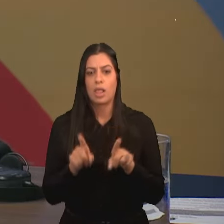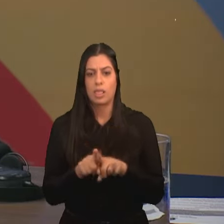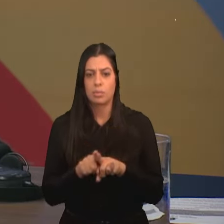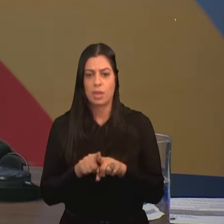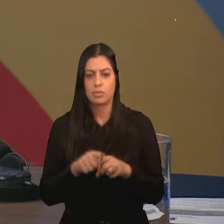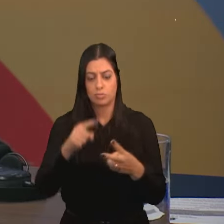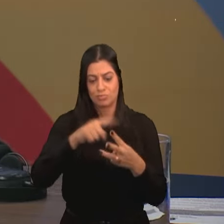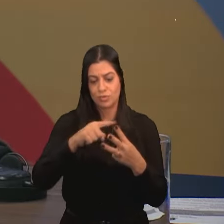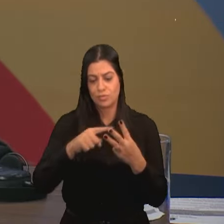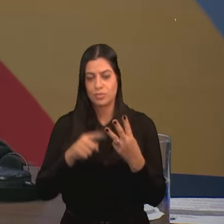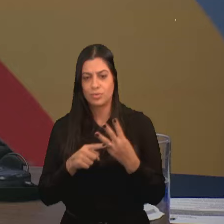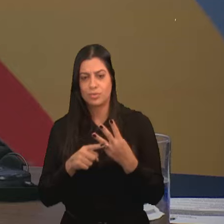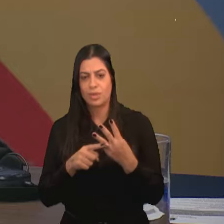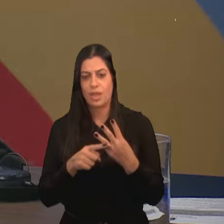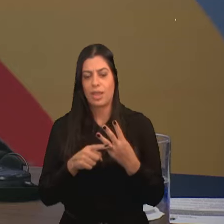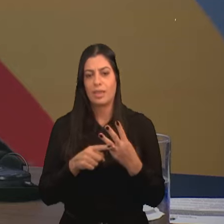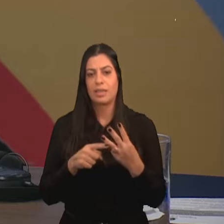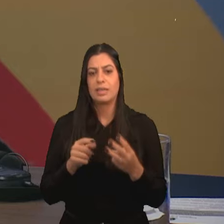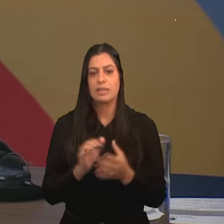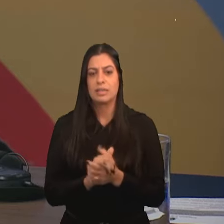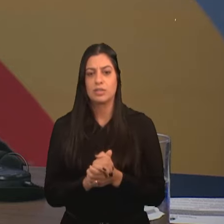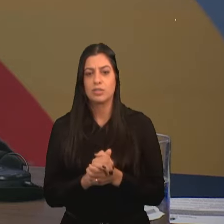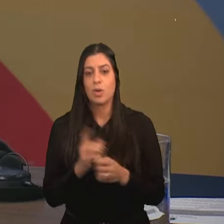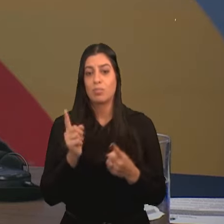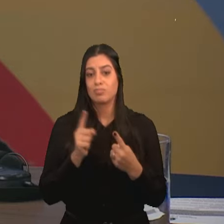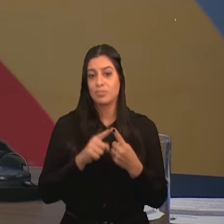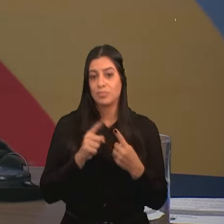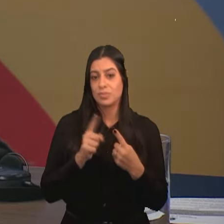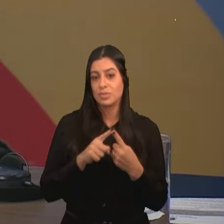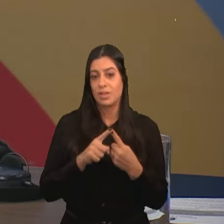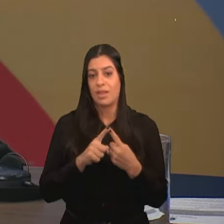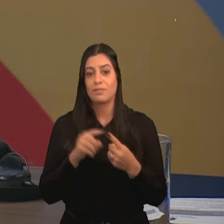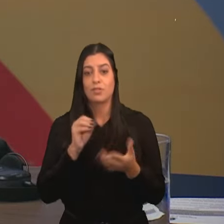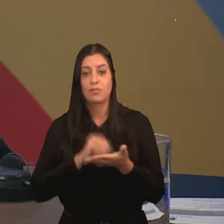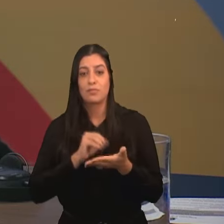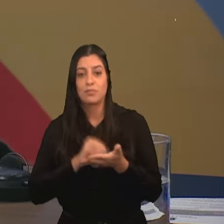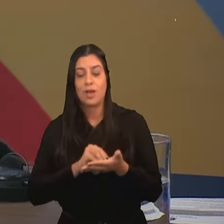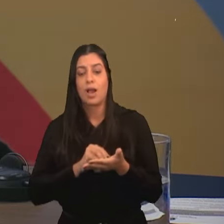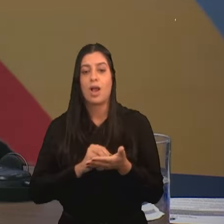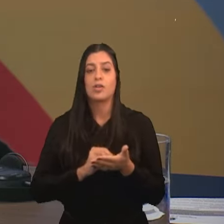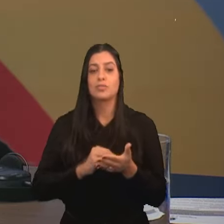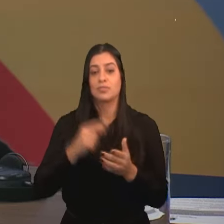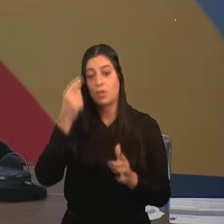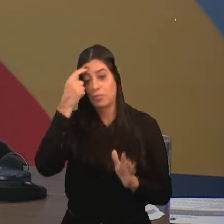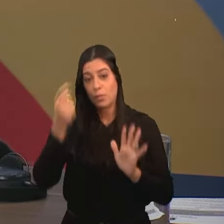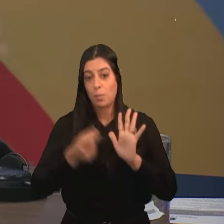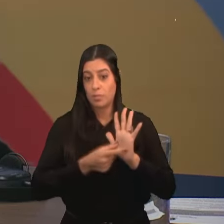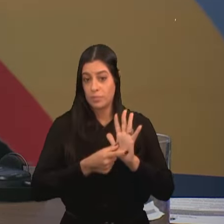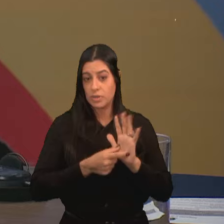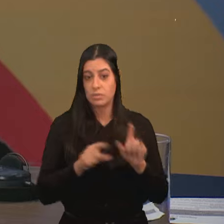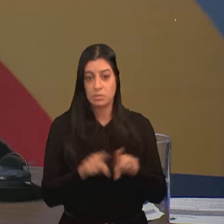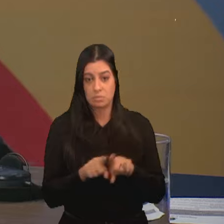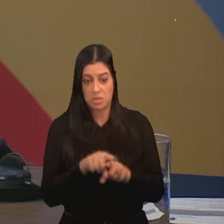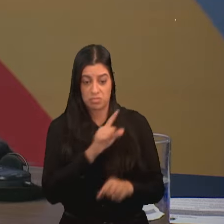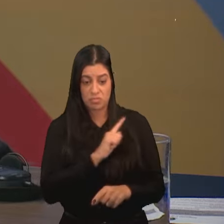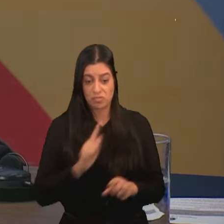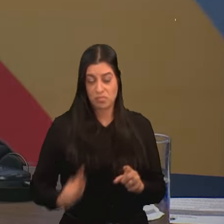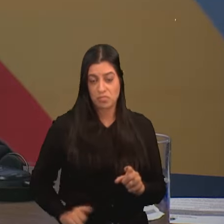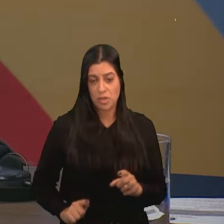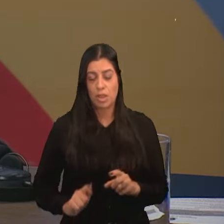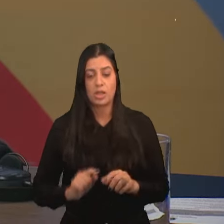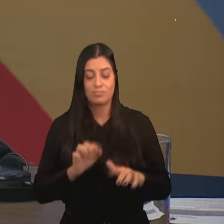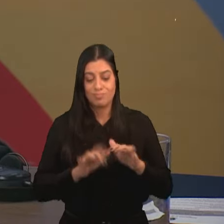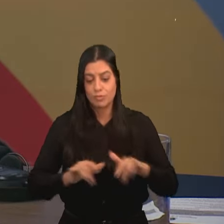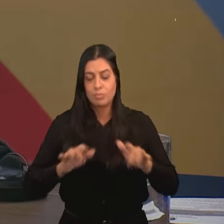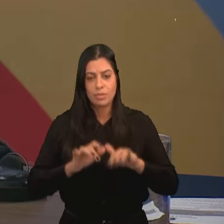y haciendo un resumen grande, yo diría que un déficit institucional, y eso para la inteligencia artificial y también para la